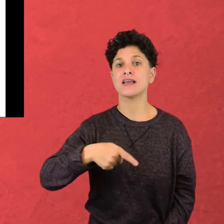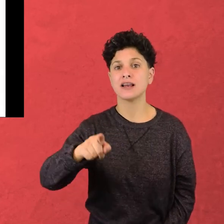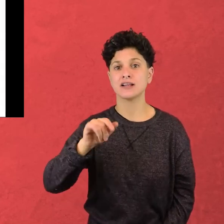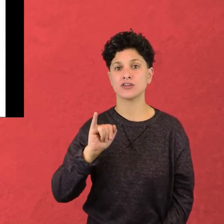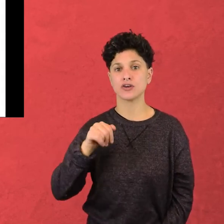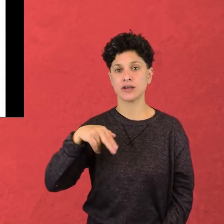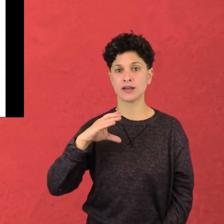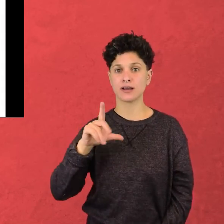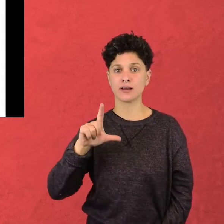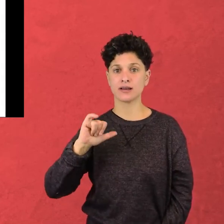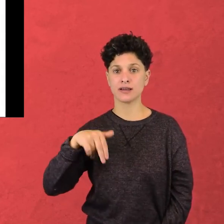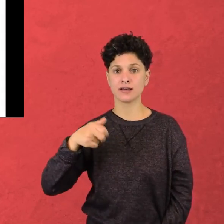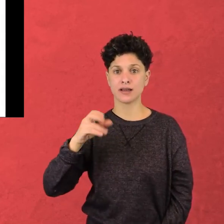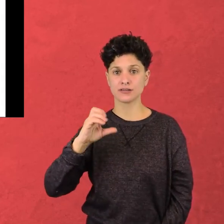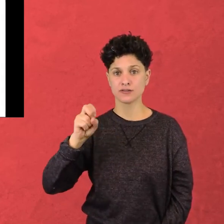temperamento,